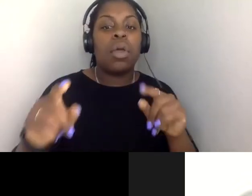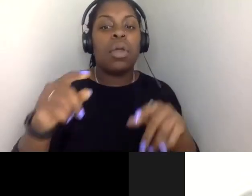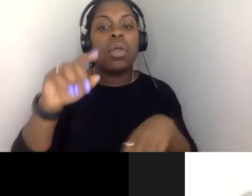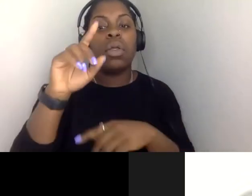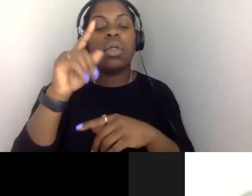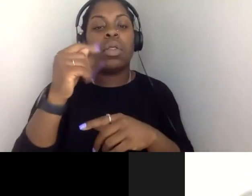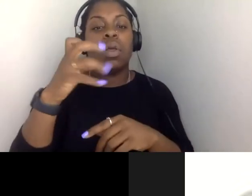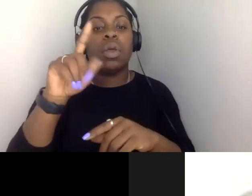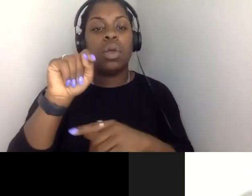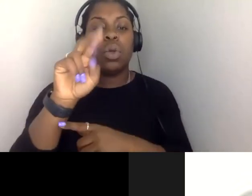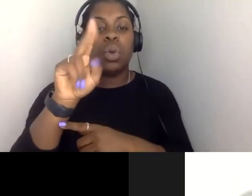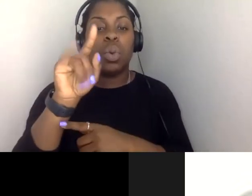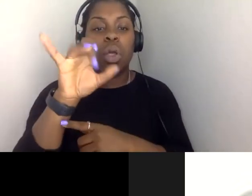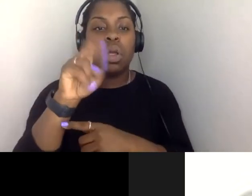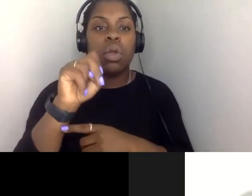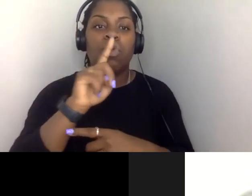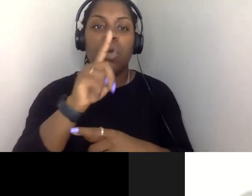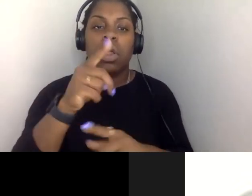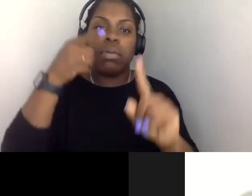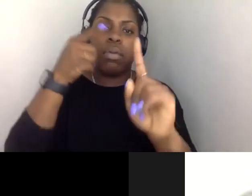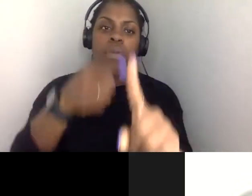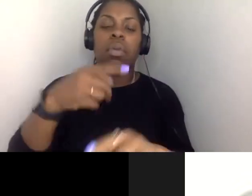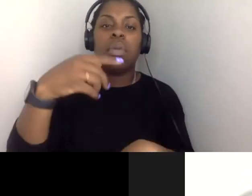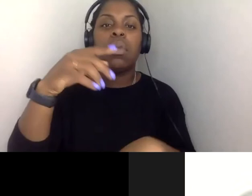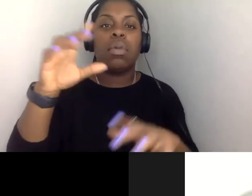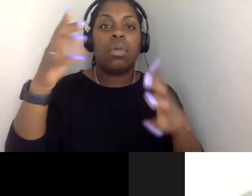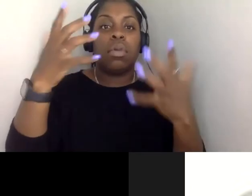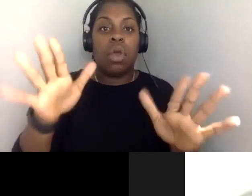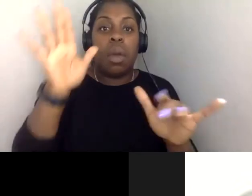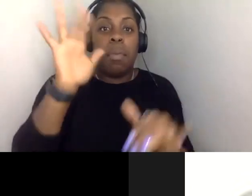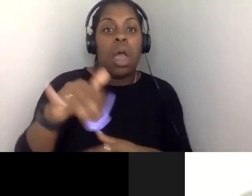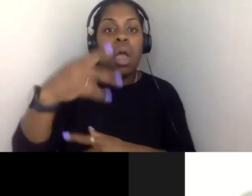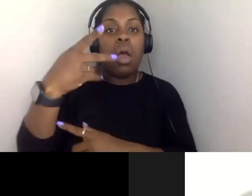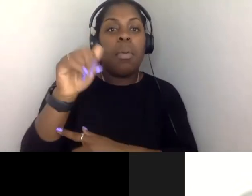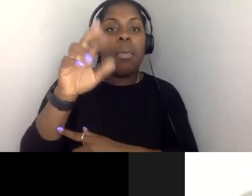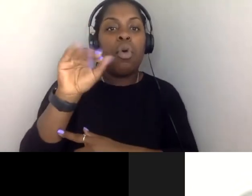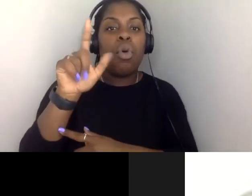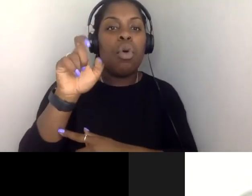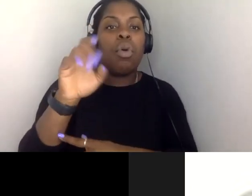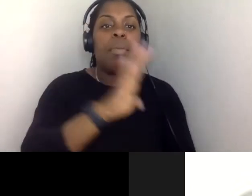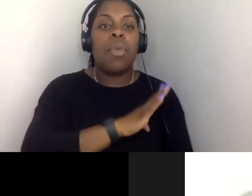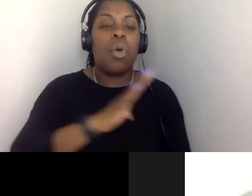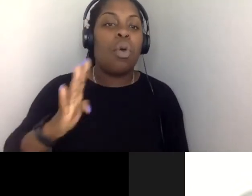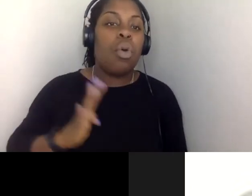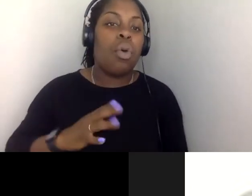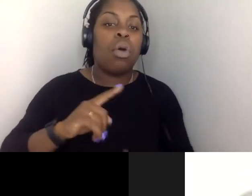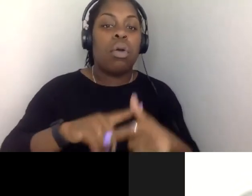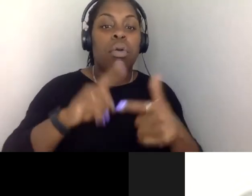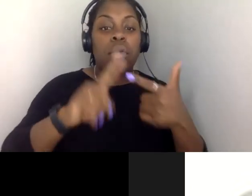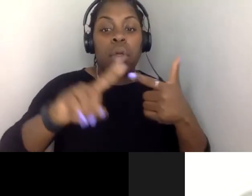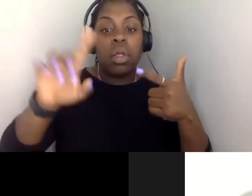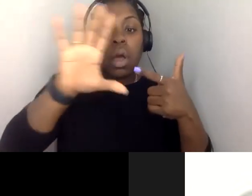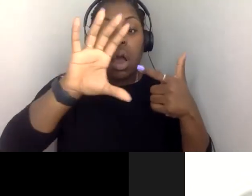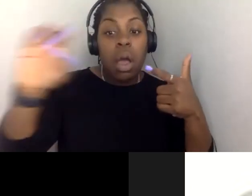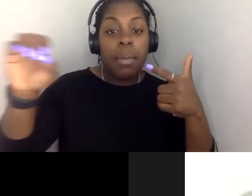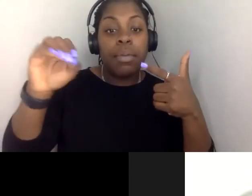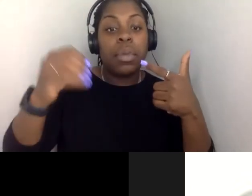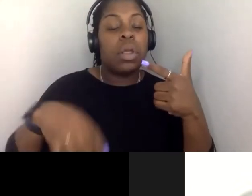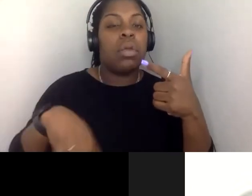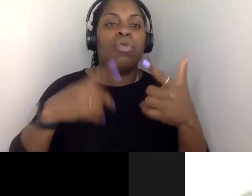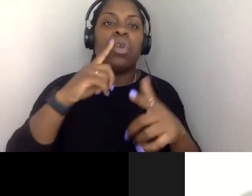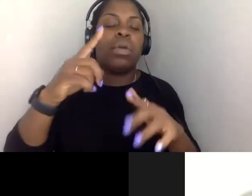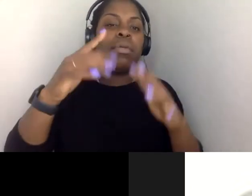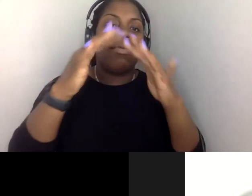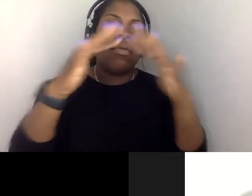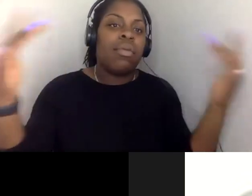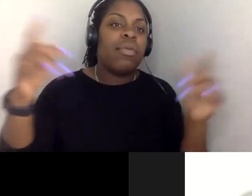de ley del Estado, pero la implementación tal vez sea hecha por la Junta de Fianzas, compañías privadas,